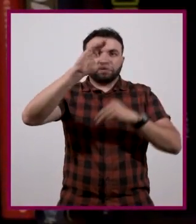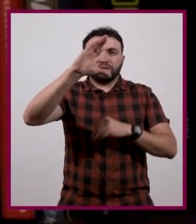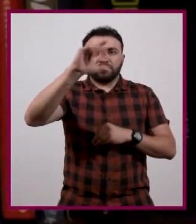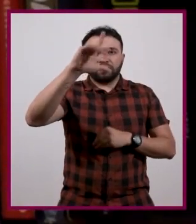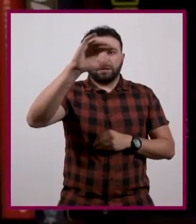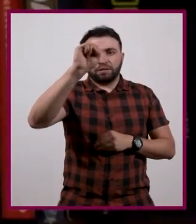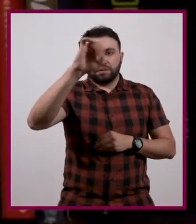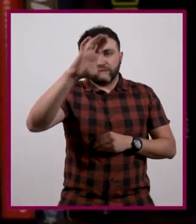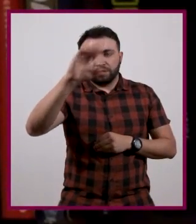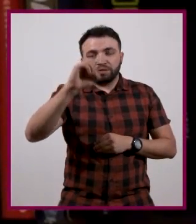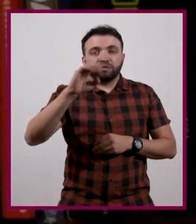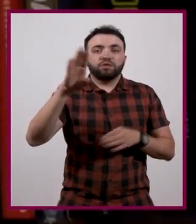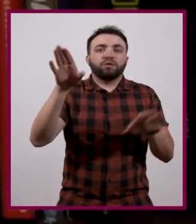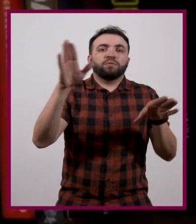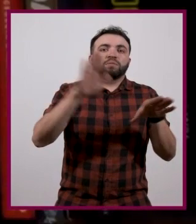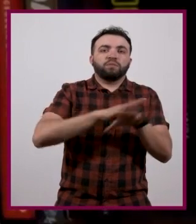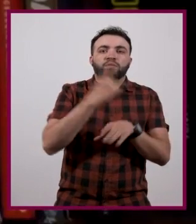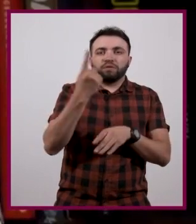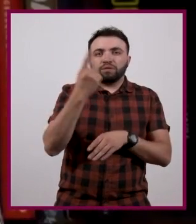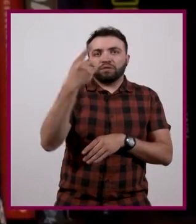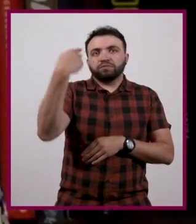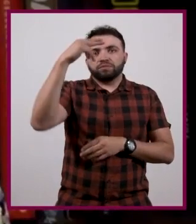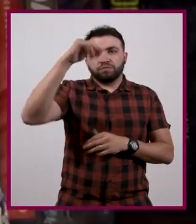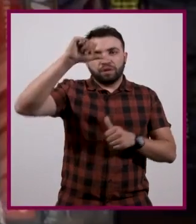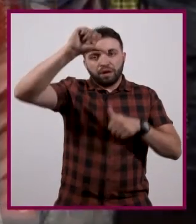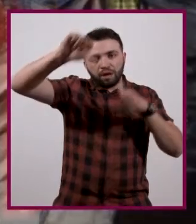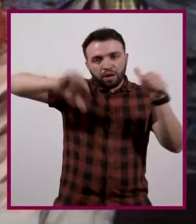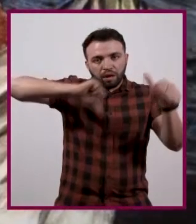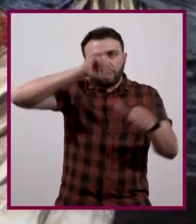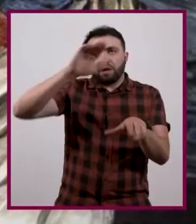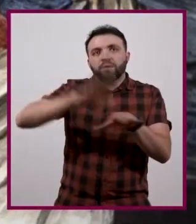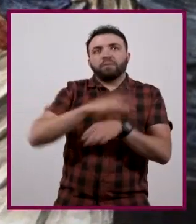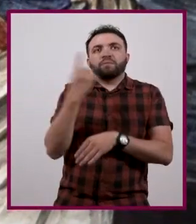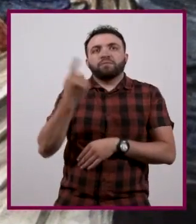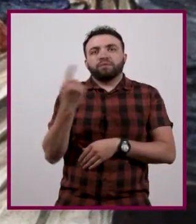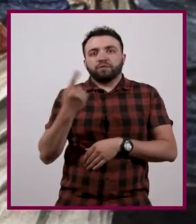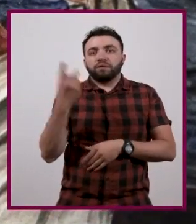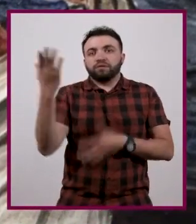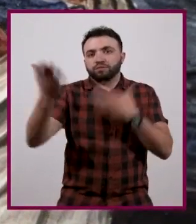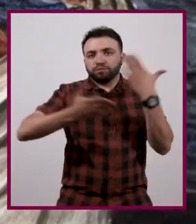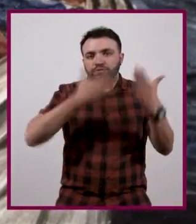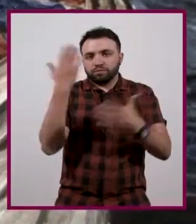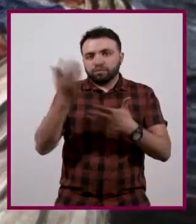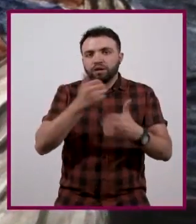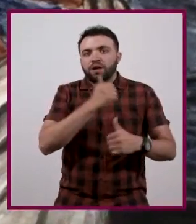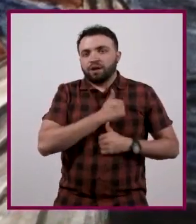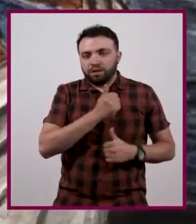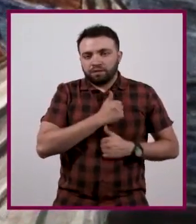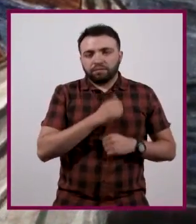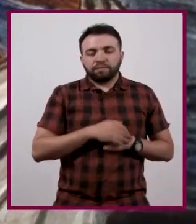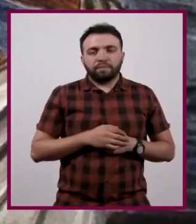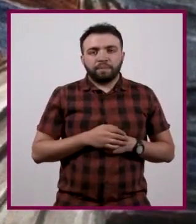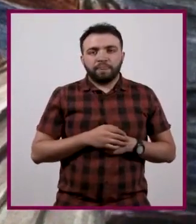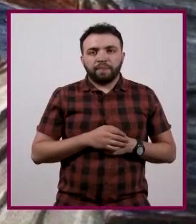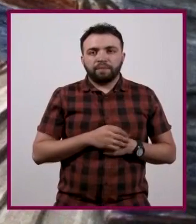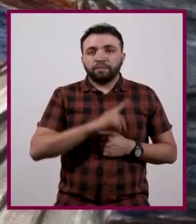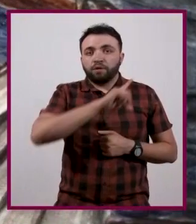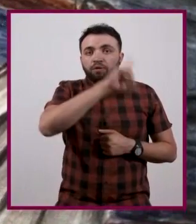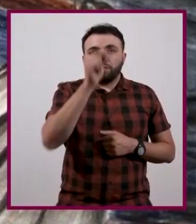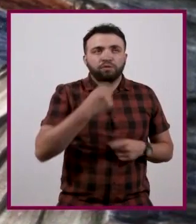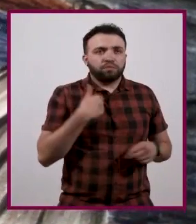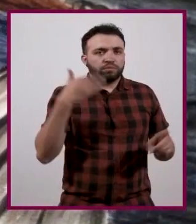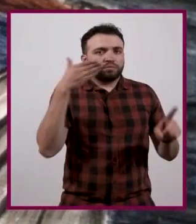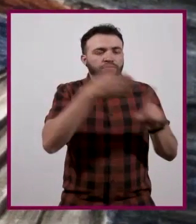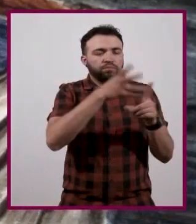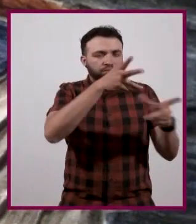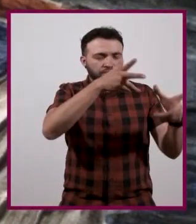clásica, por la anatomía clásica como se estudiaba en la academia. Por otro lado, llama también muchísimo la atención, es otro de